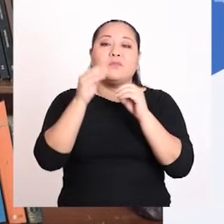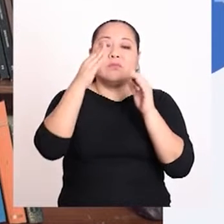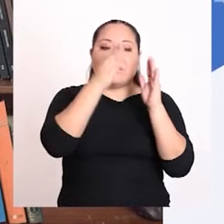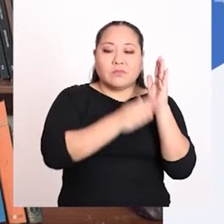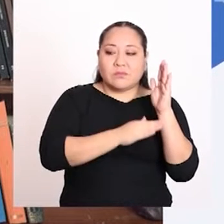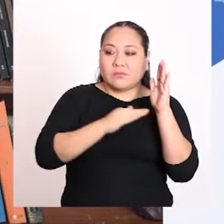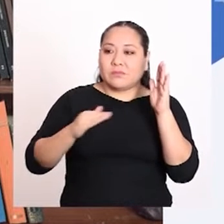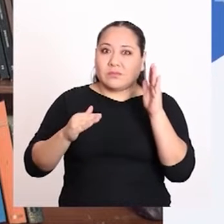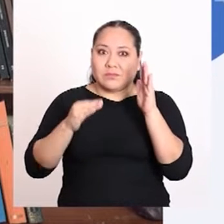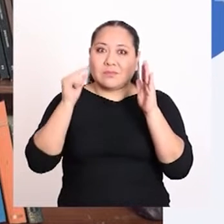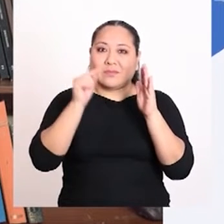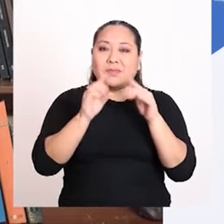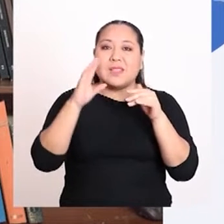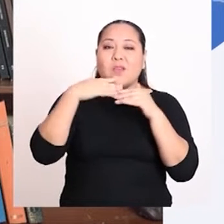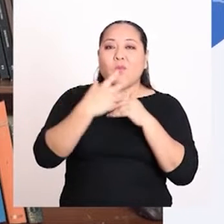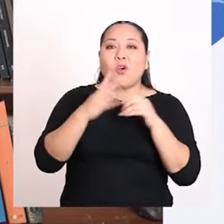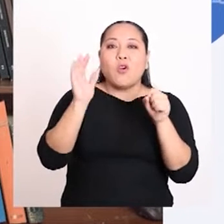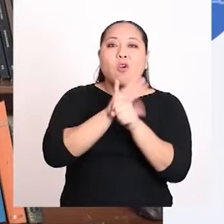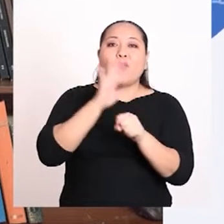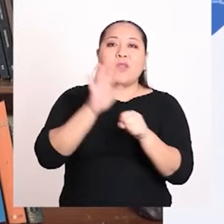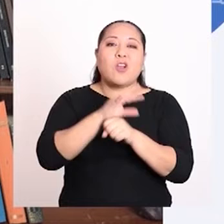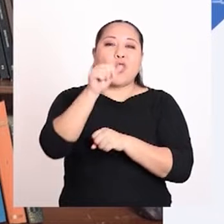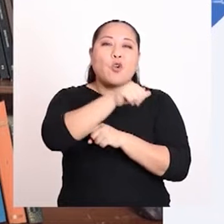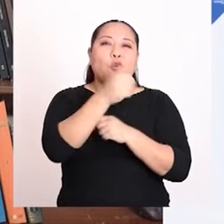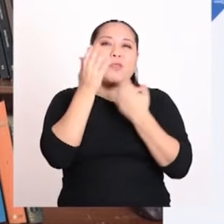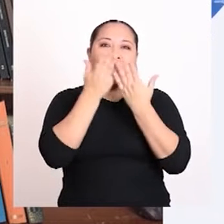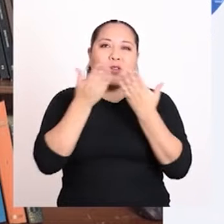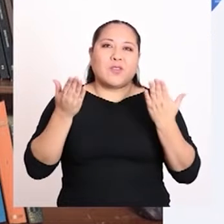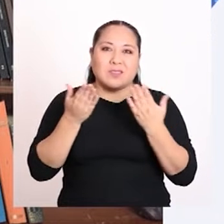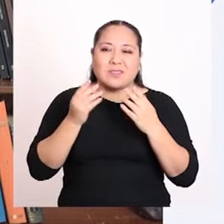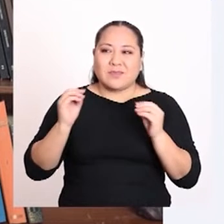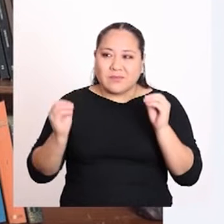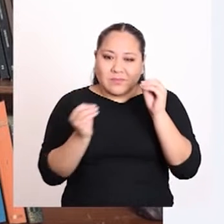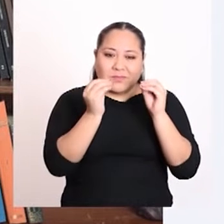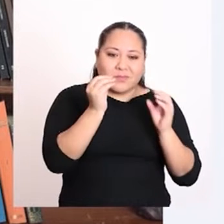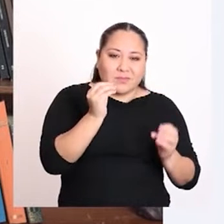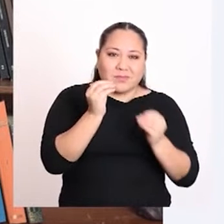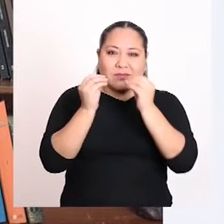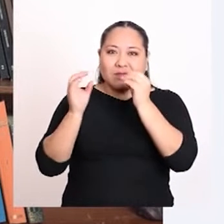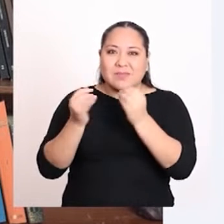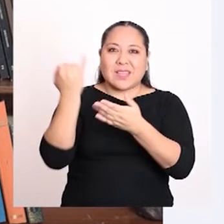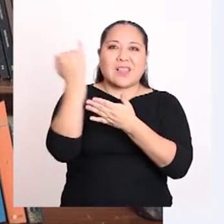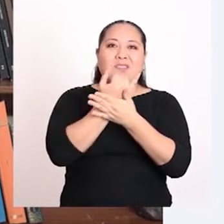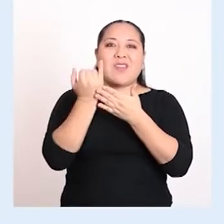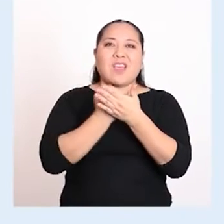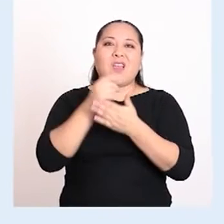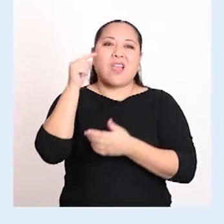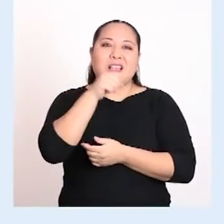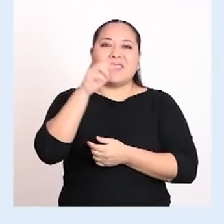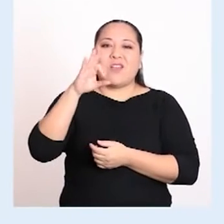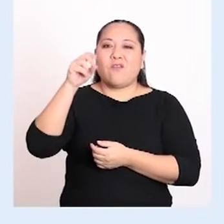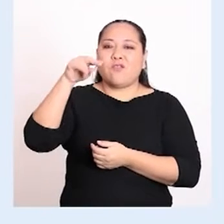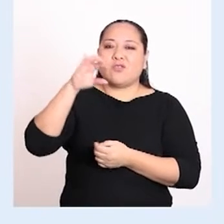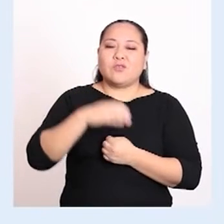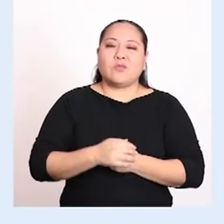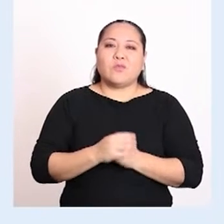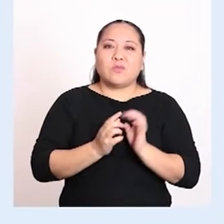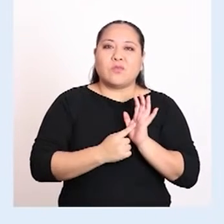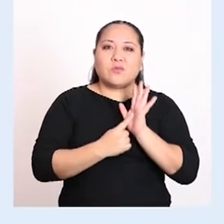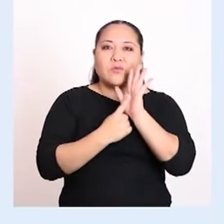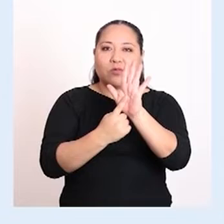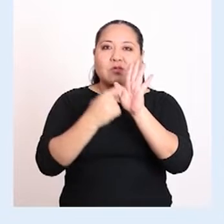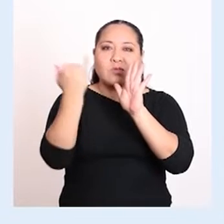cartesiano. Luego iremos completando con otros elementos y así llegaremos a graficar la función.